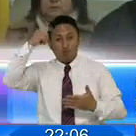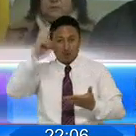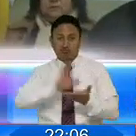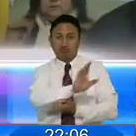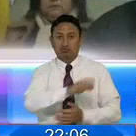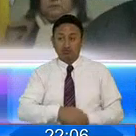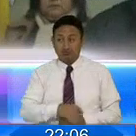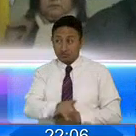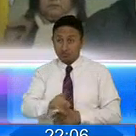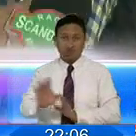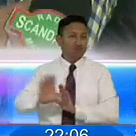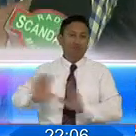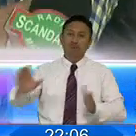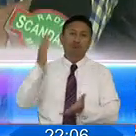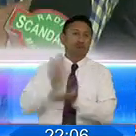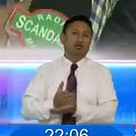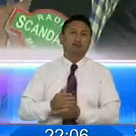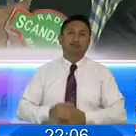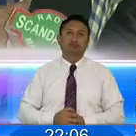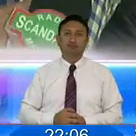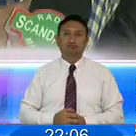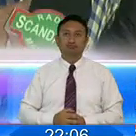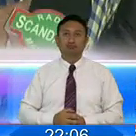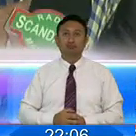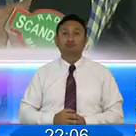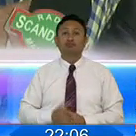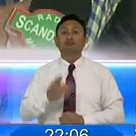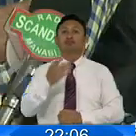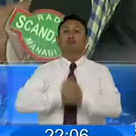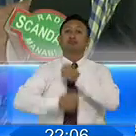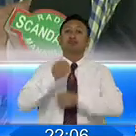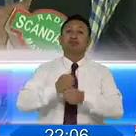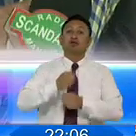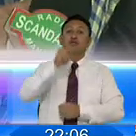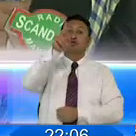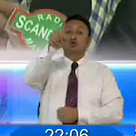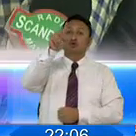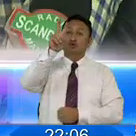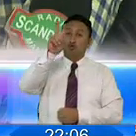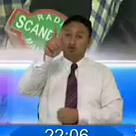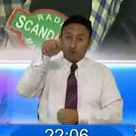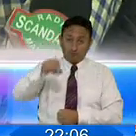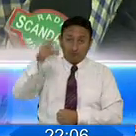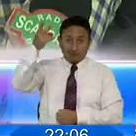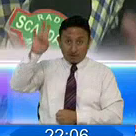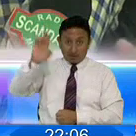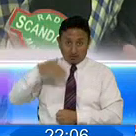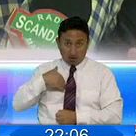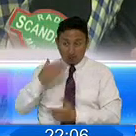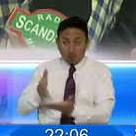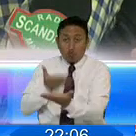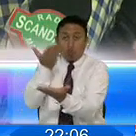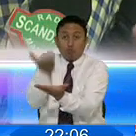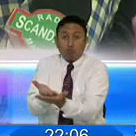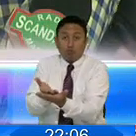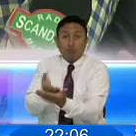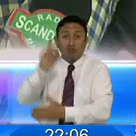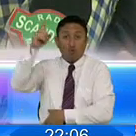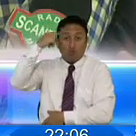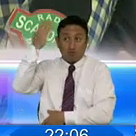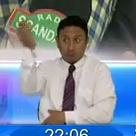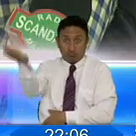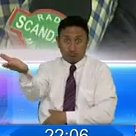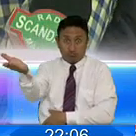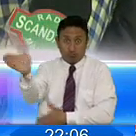no dialogar y han nosotros decidimos' desde el año 2017 que le hemos presentado una propuesta al gobierno central